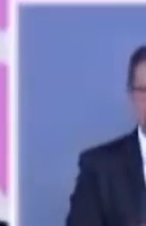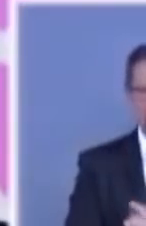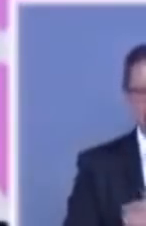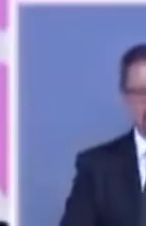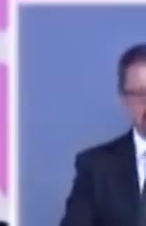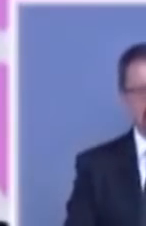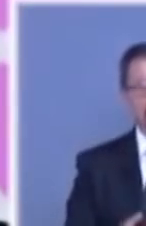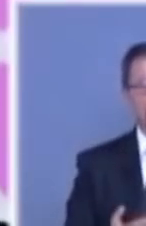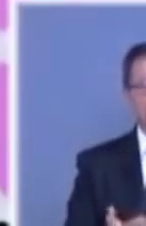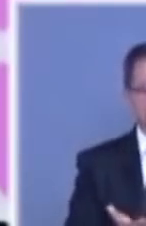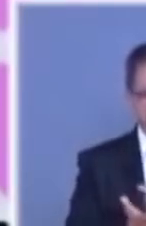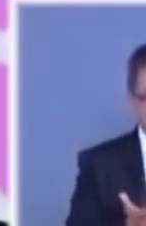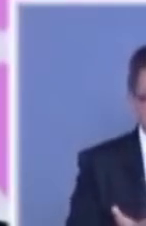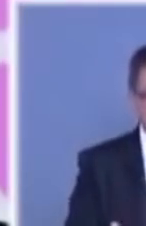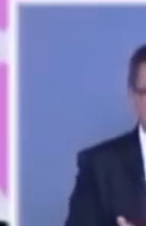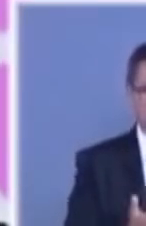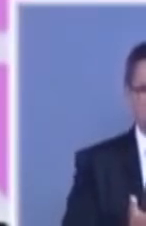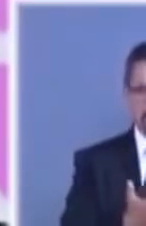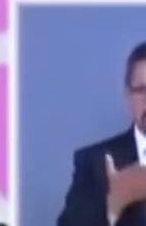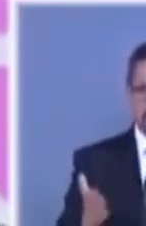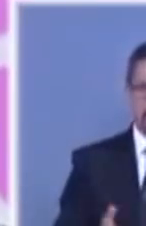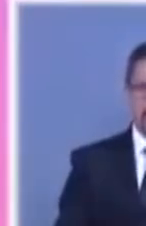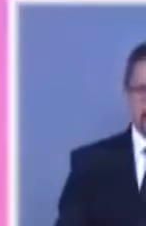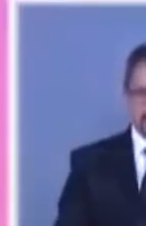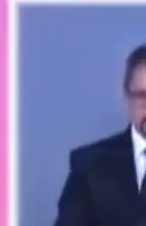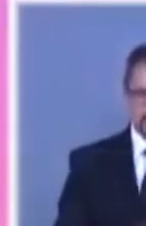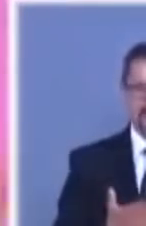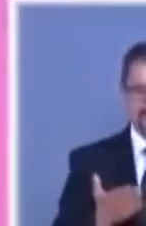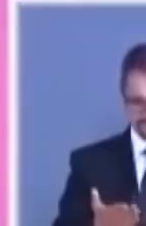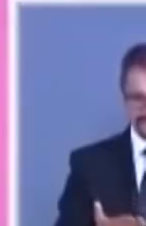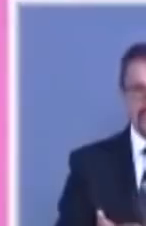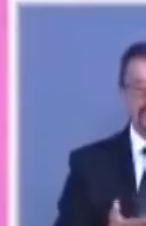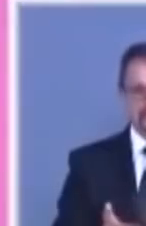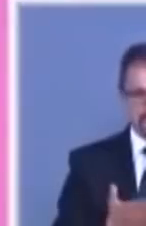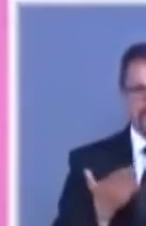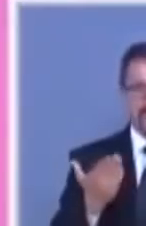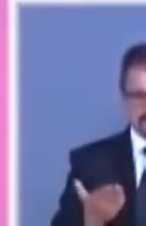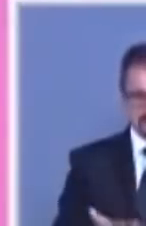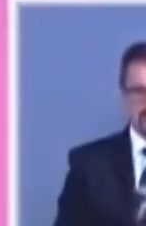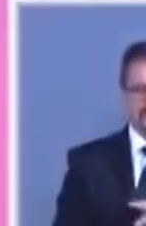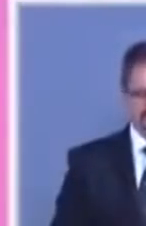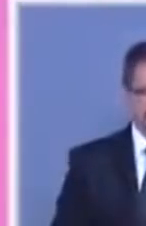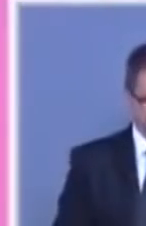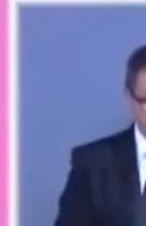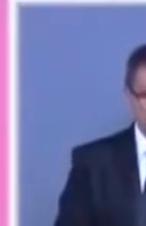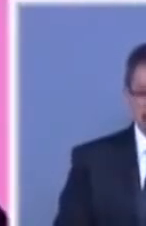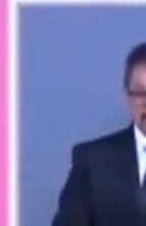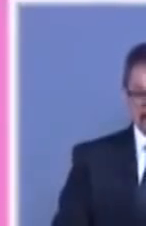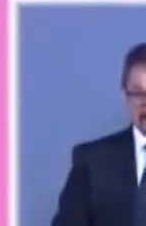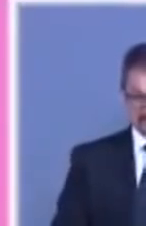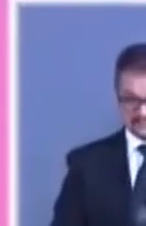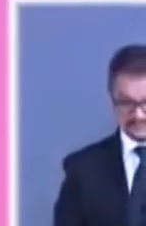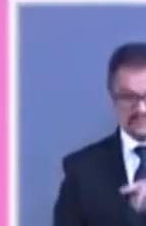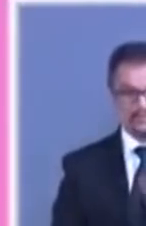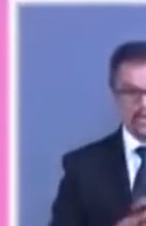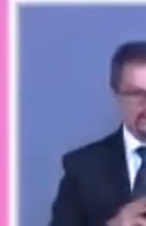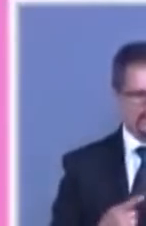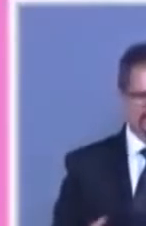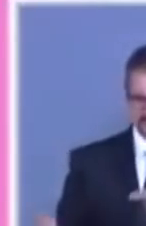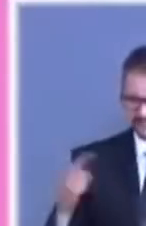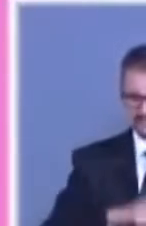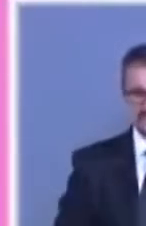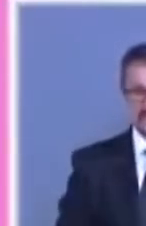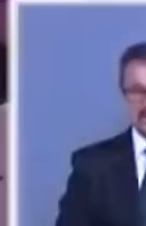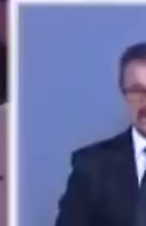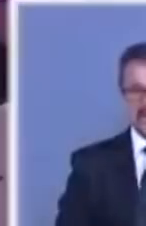favor. Entiendo que todavía hay otra réplica ahí. Candidato. Sí, gracias. Así nos han traído desde el año pasado y me parece que la película